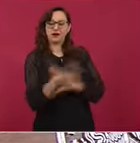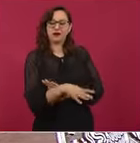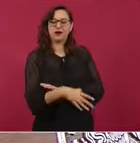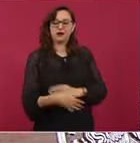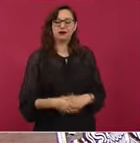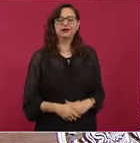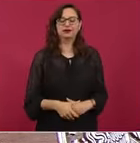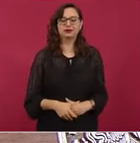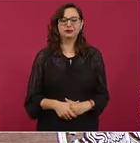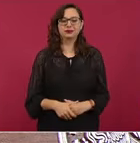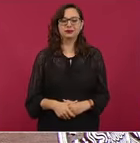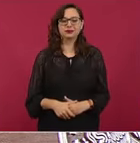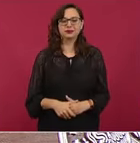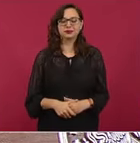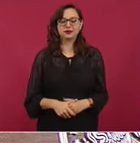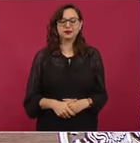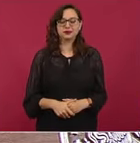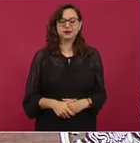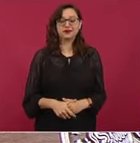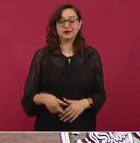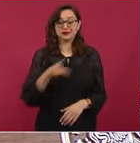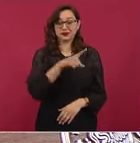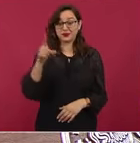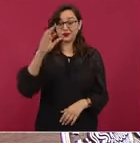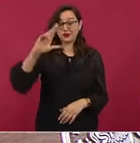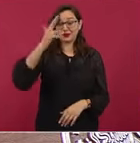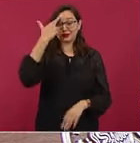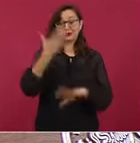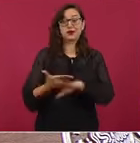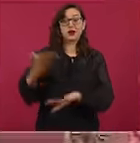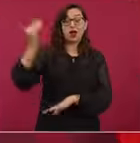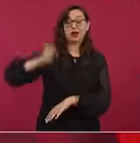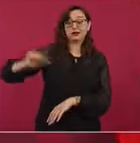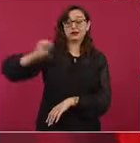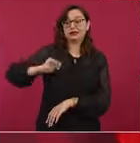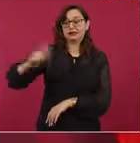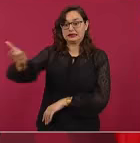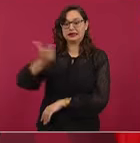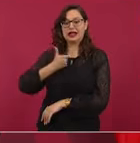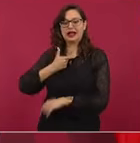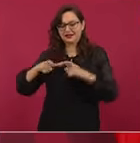¿Saben que cuando eran los sobres amarillos había un periodista famoso